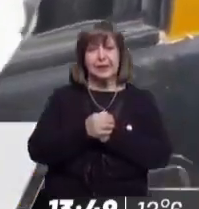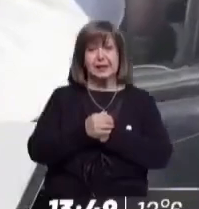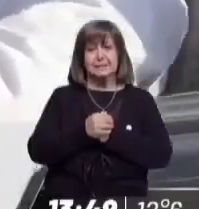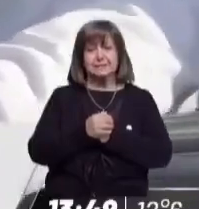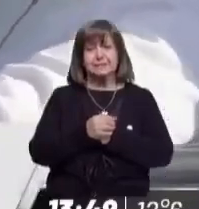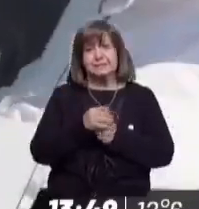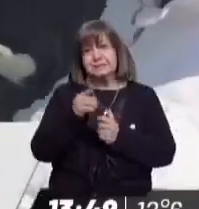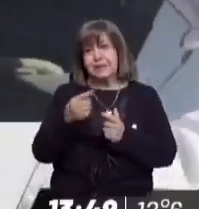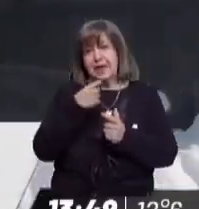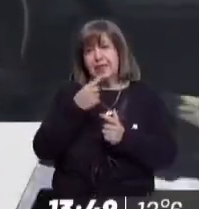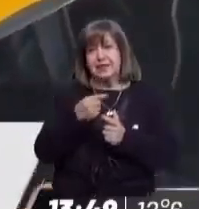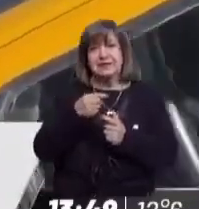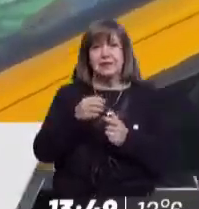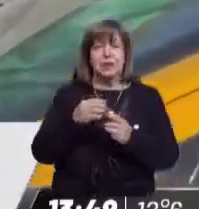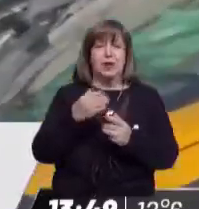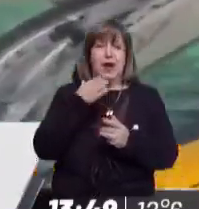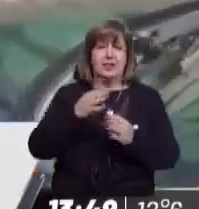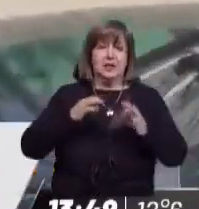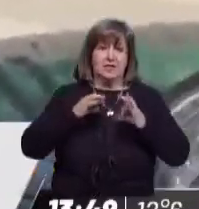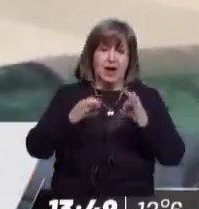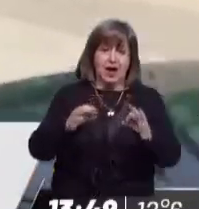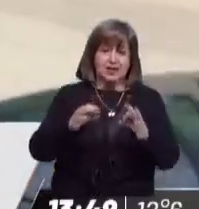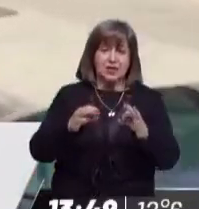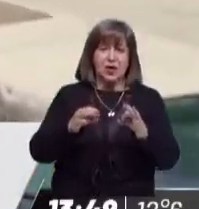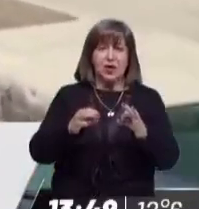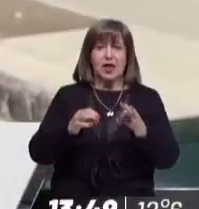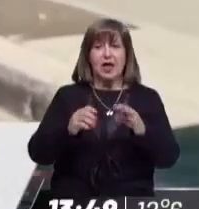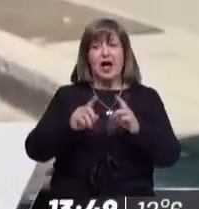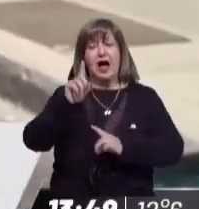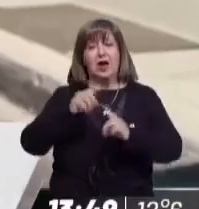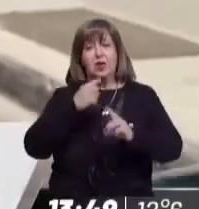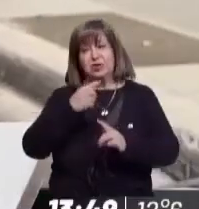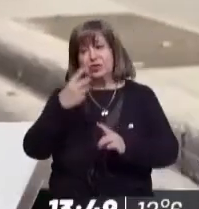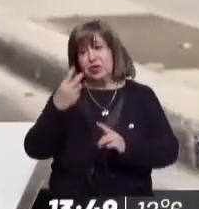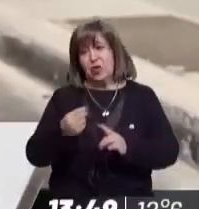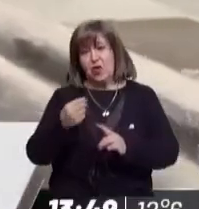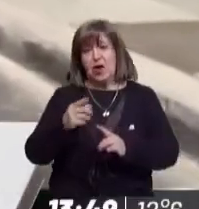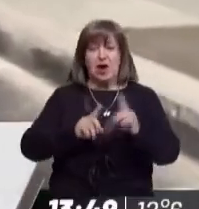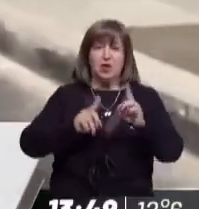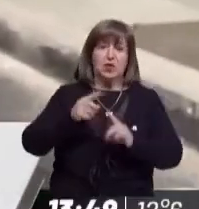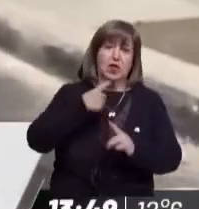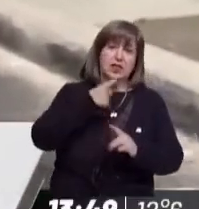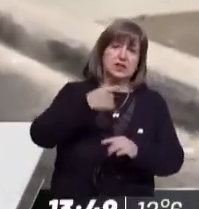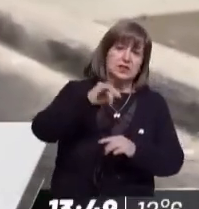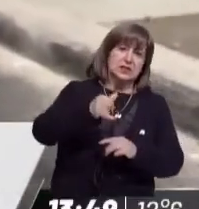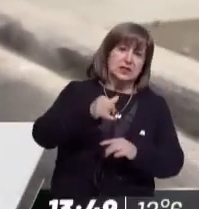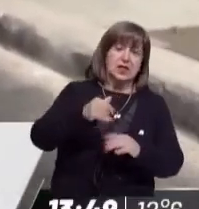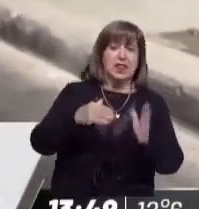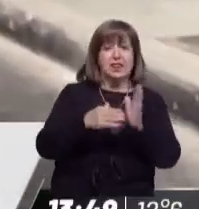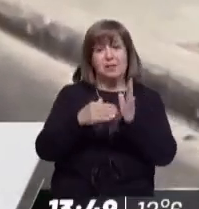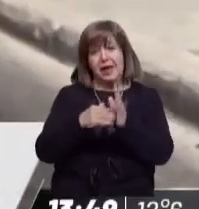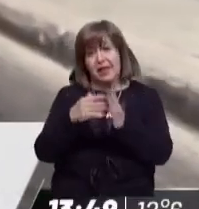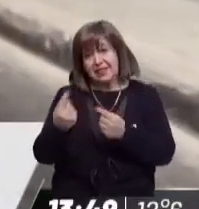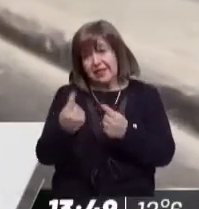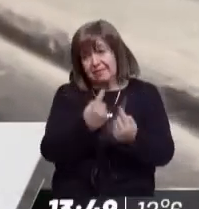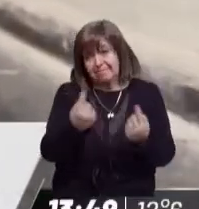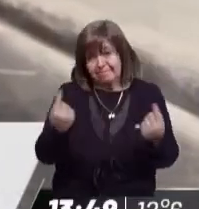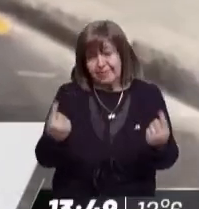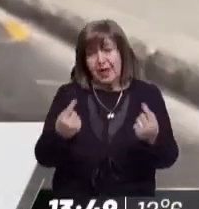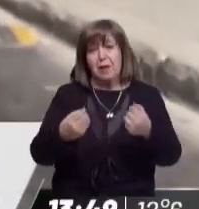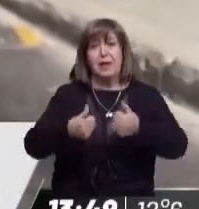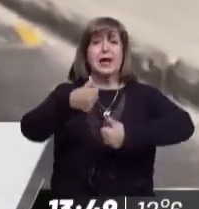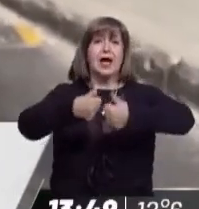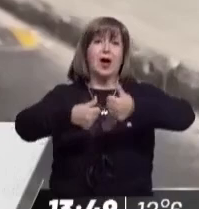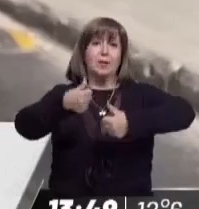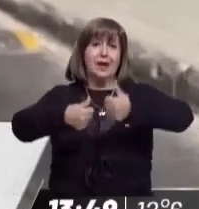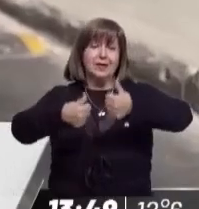de los taxistas que también estaba realmente chicos ahí opinando con respecto a esta merma, ¿cierto? Con relación a lo que es competencia,